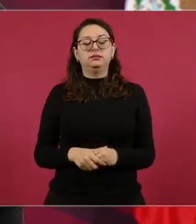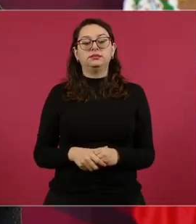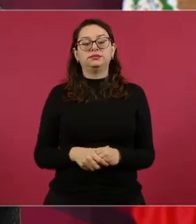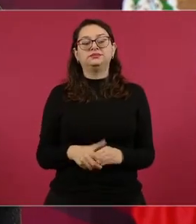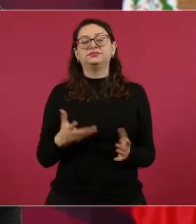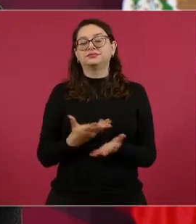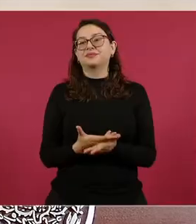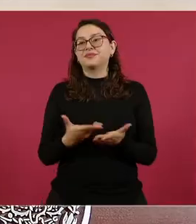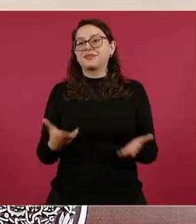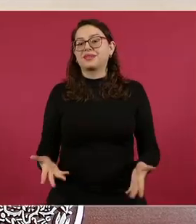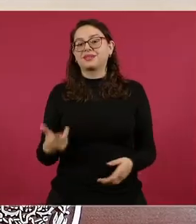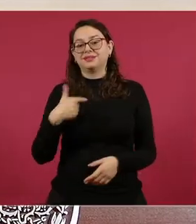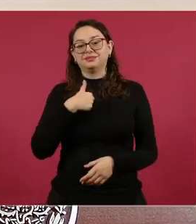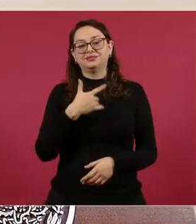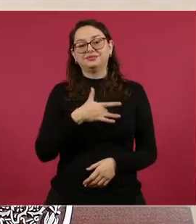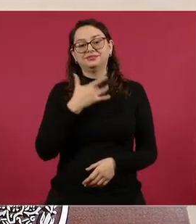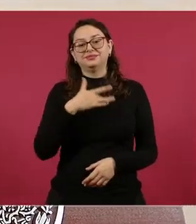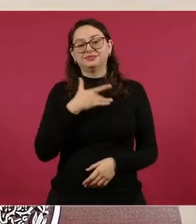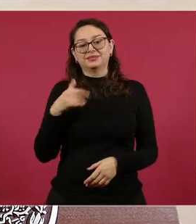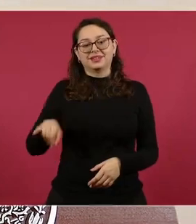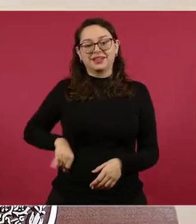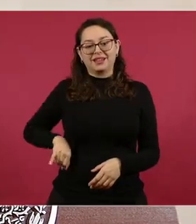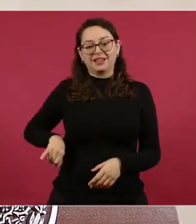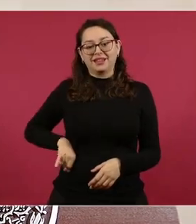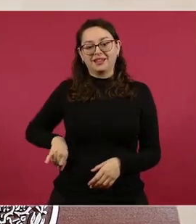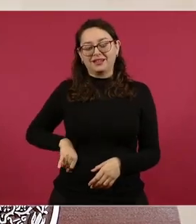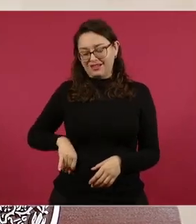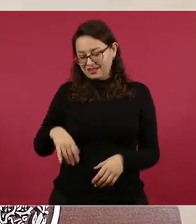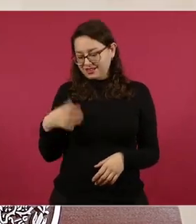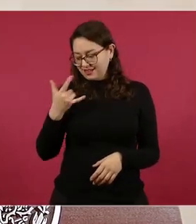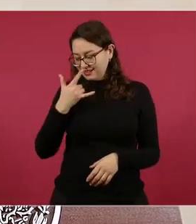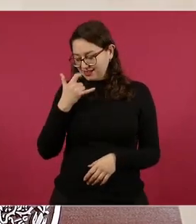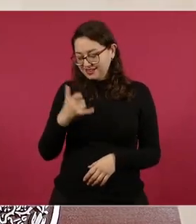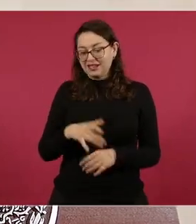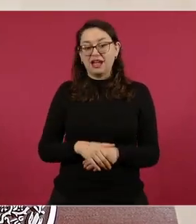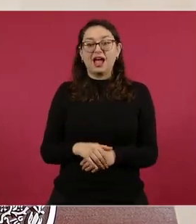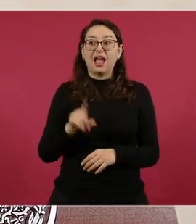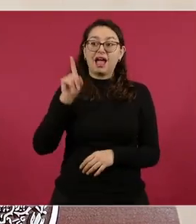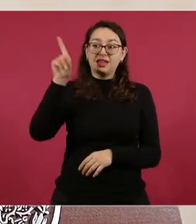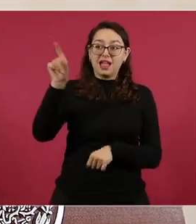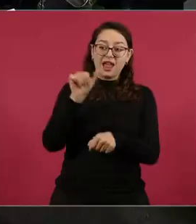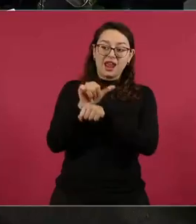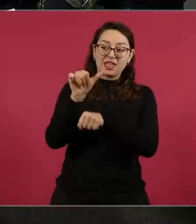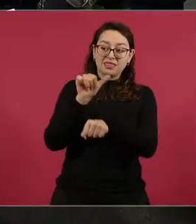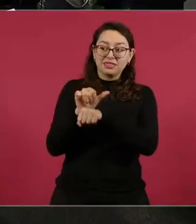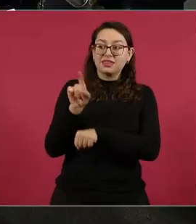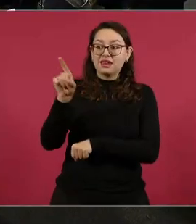también el presidente Milei vive en un hotel de lujo